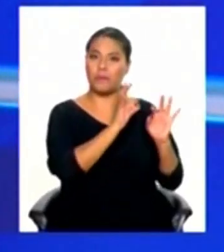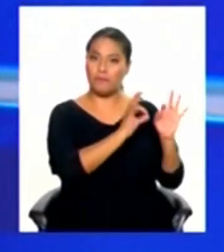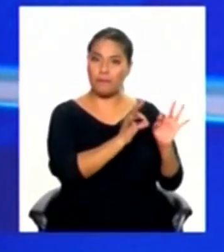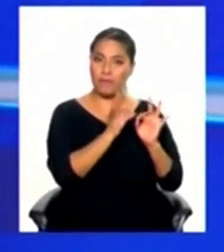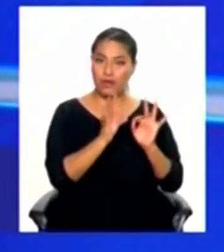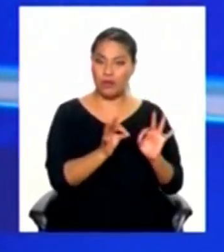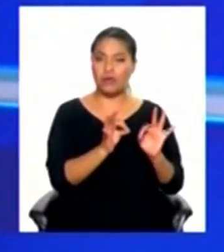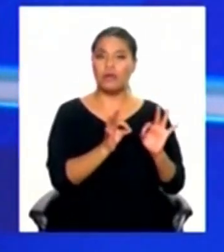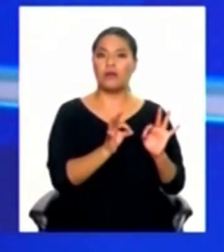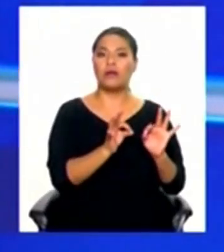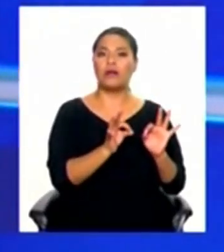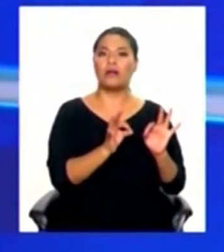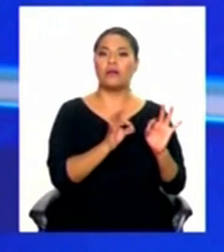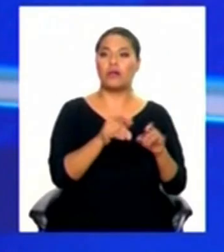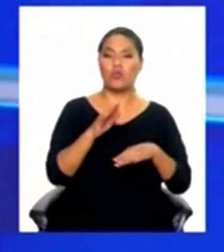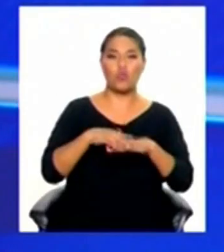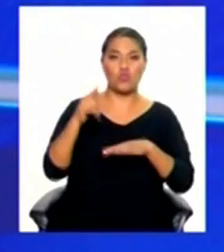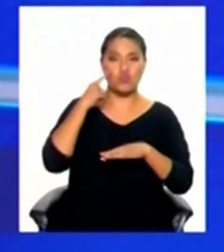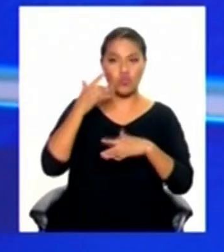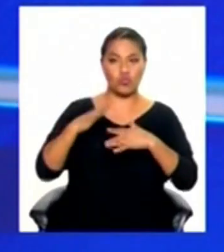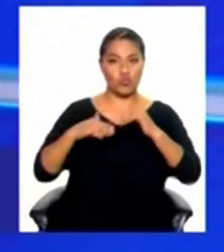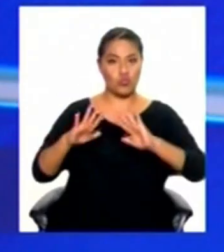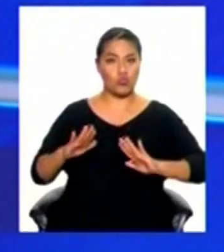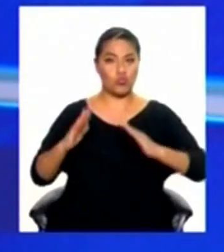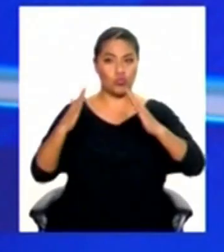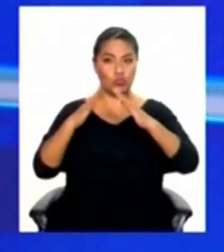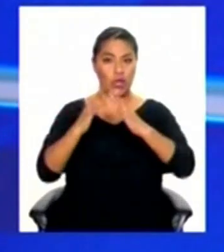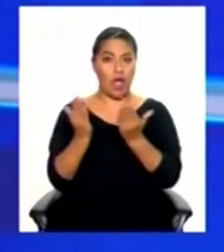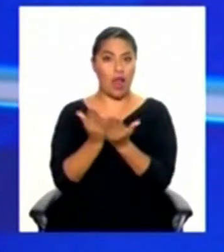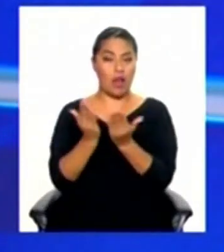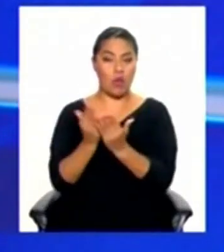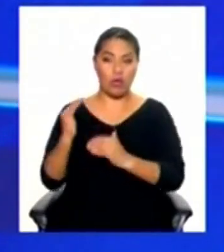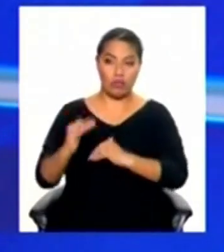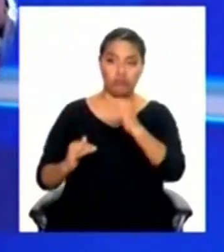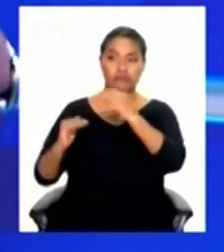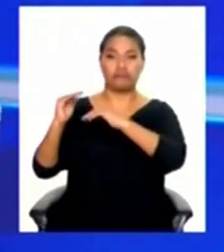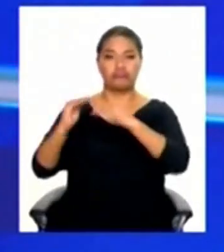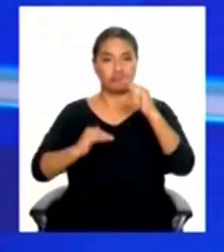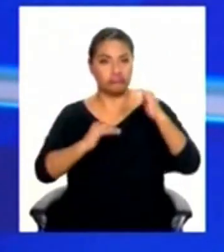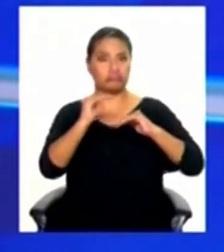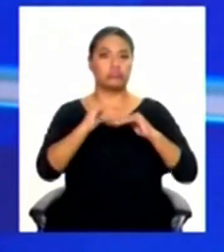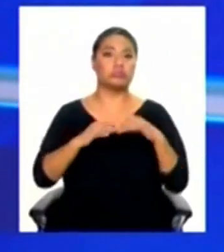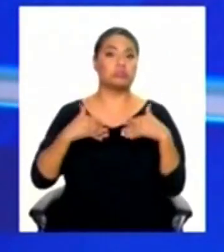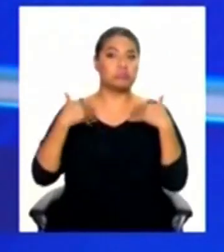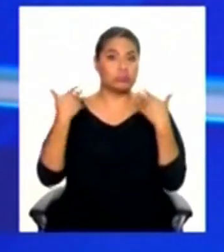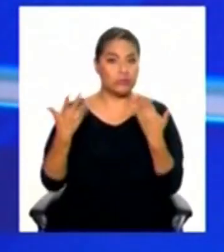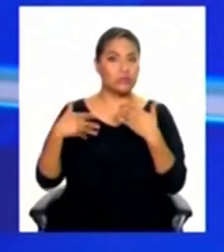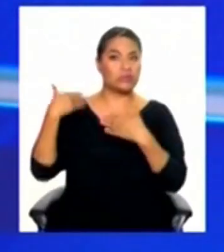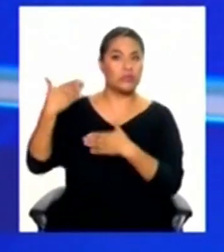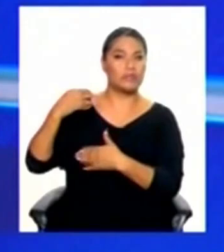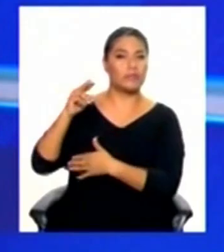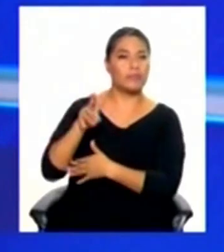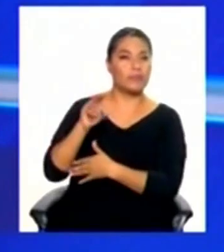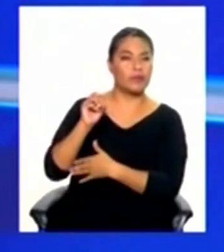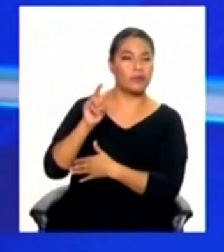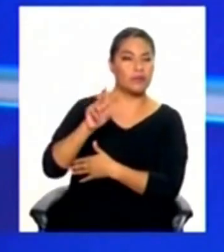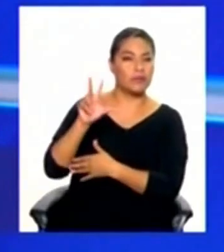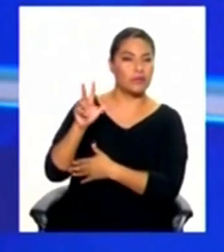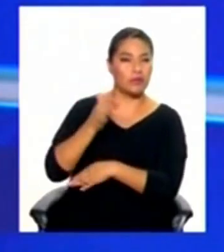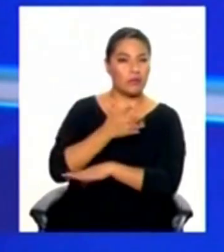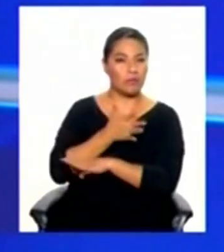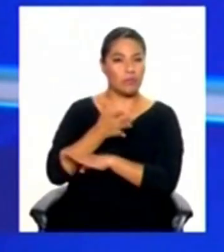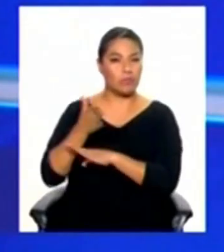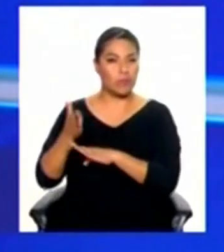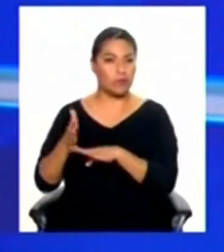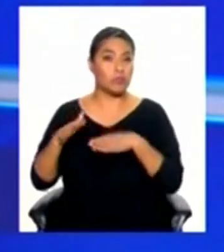infraestructura agraria lo mismo infraestructura educativa con lo cual creo que podríamos ya de cerrar el veinte veintitrés con cierto